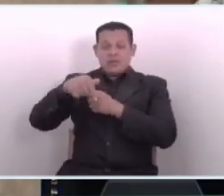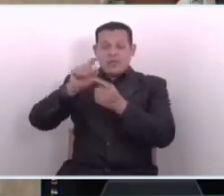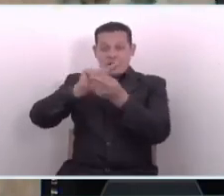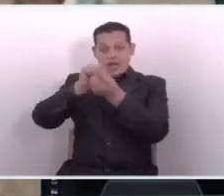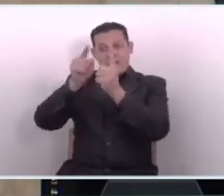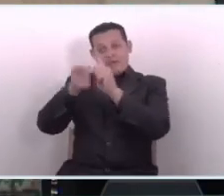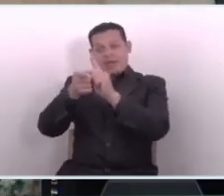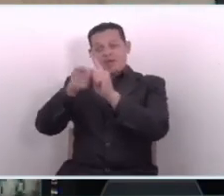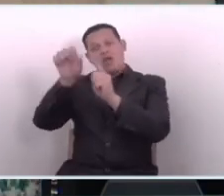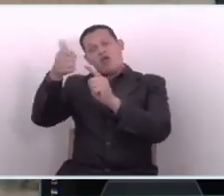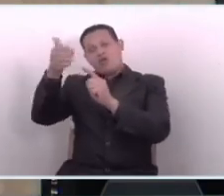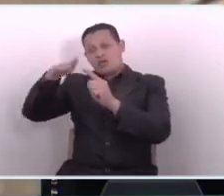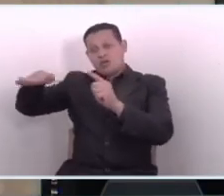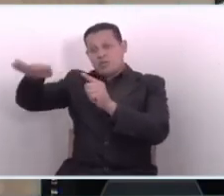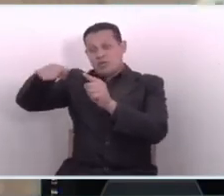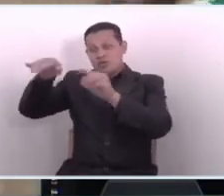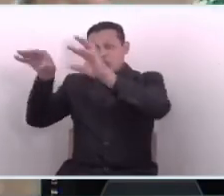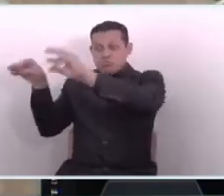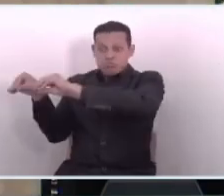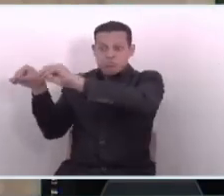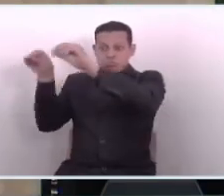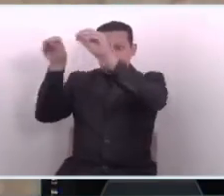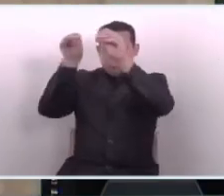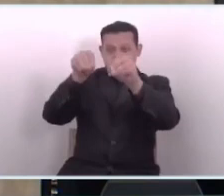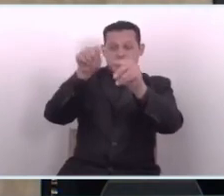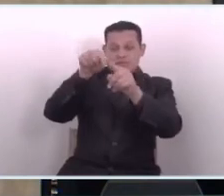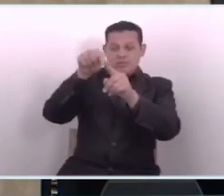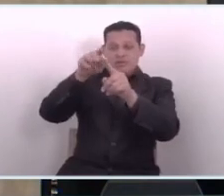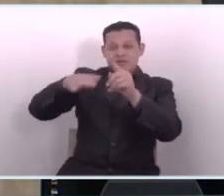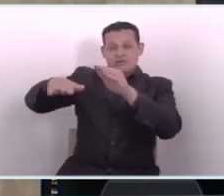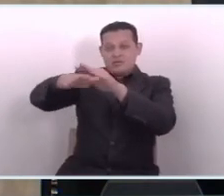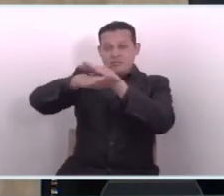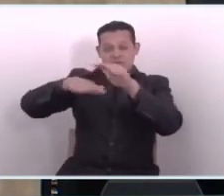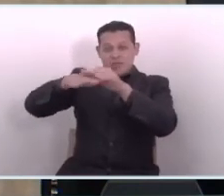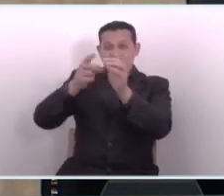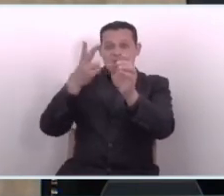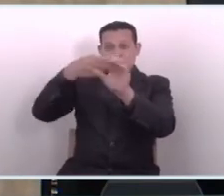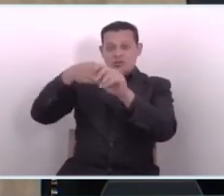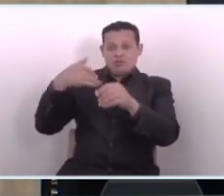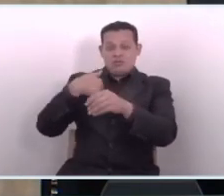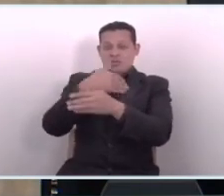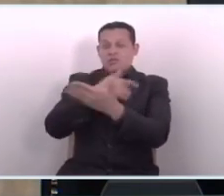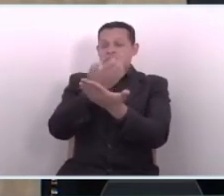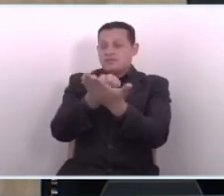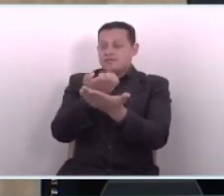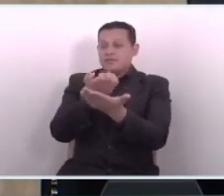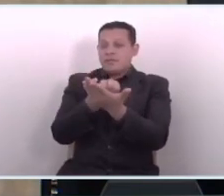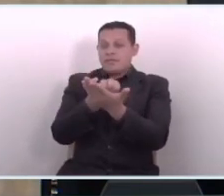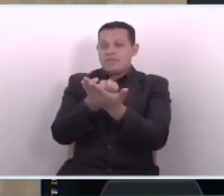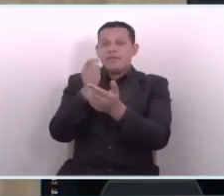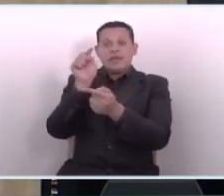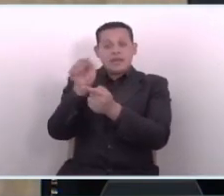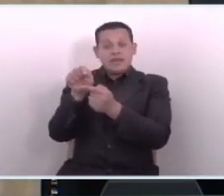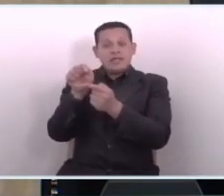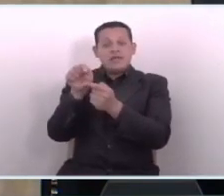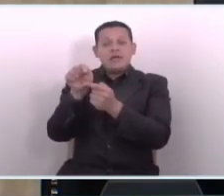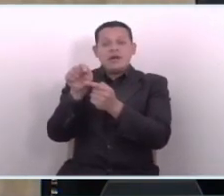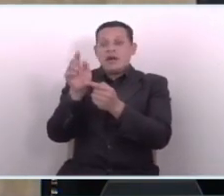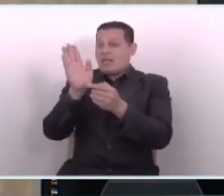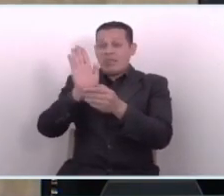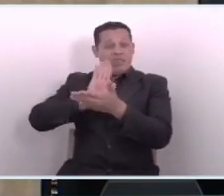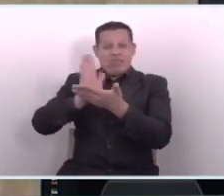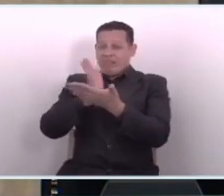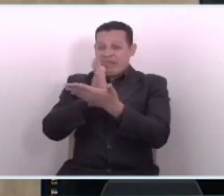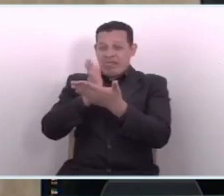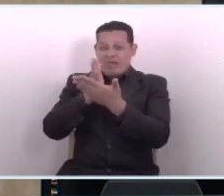restituidos en otros espacios, van a ser recolocados en otros espacios dentro del Ministerio de Economía. Eso sí, a ninguno